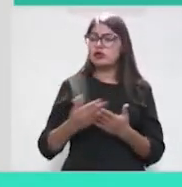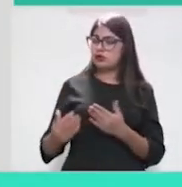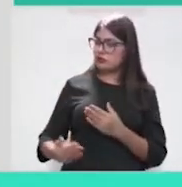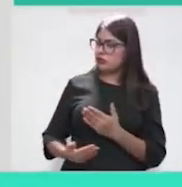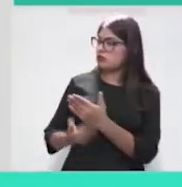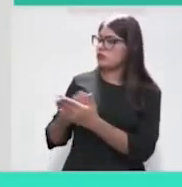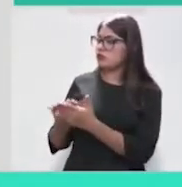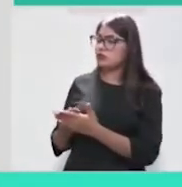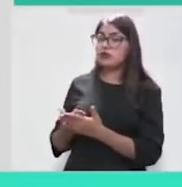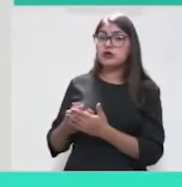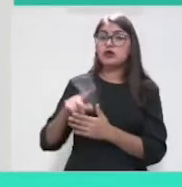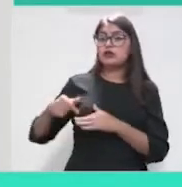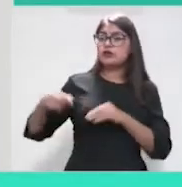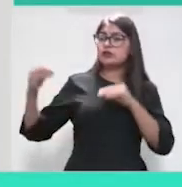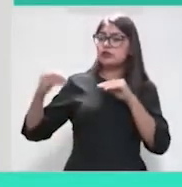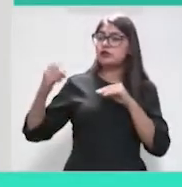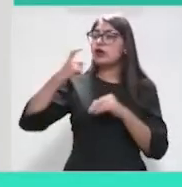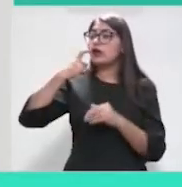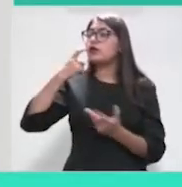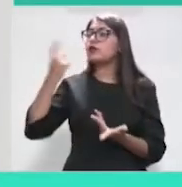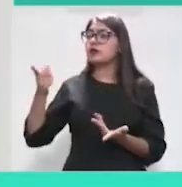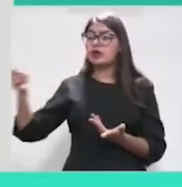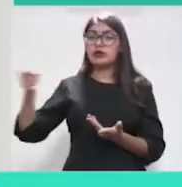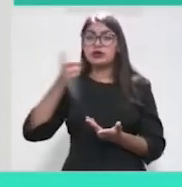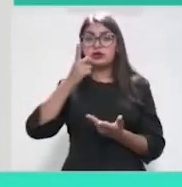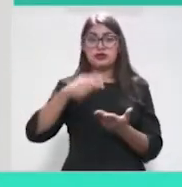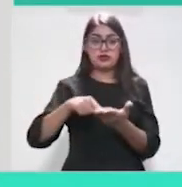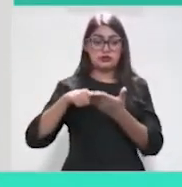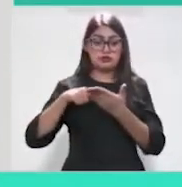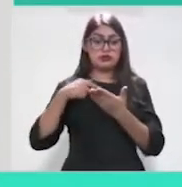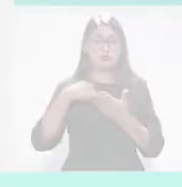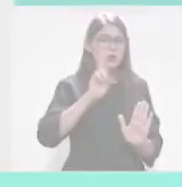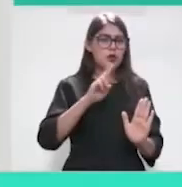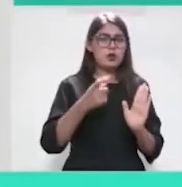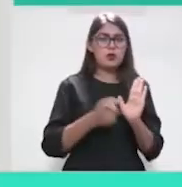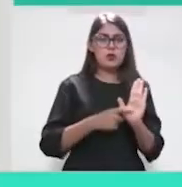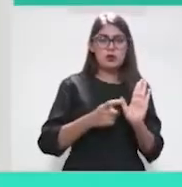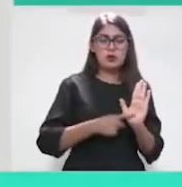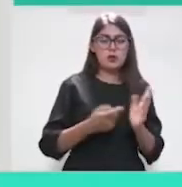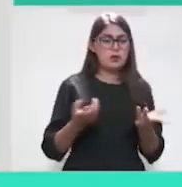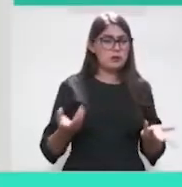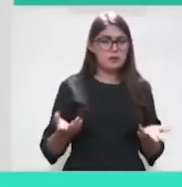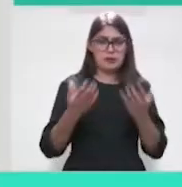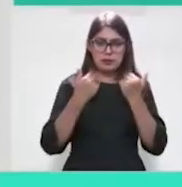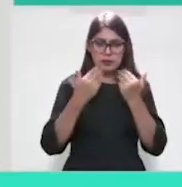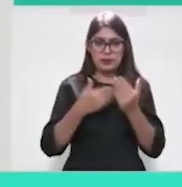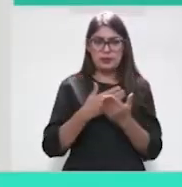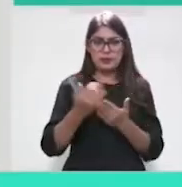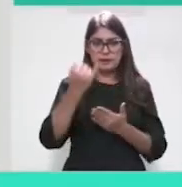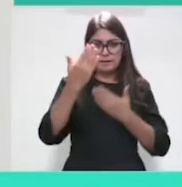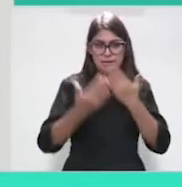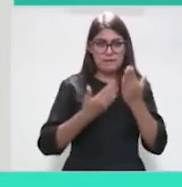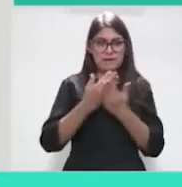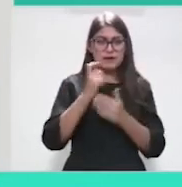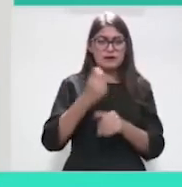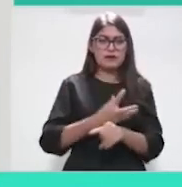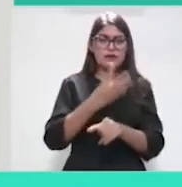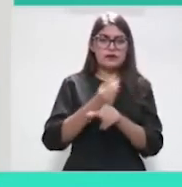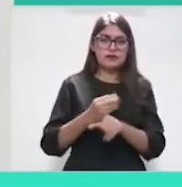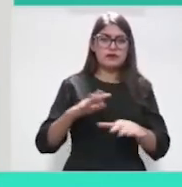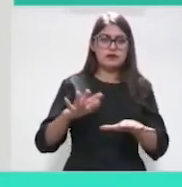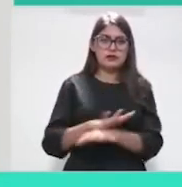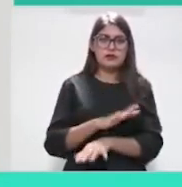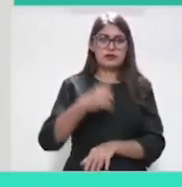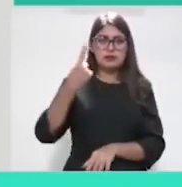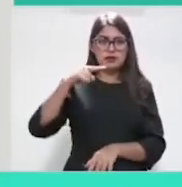alegatos, el ente recurrido remitió evidencia documental de la entrega de los equipos. Les planteó modificar la respuesta del INSABI a